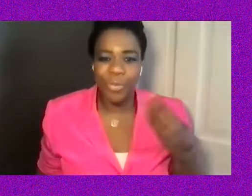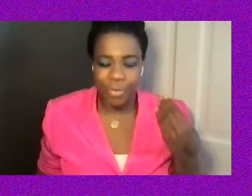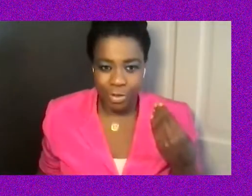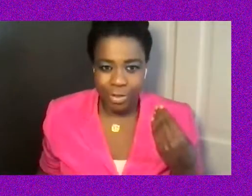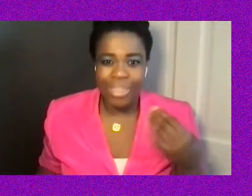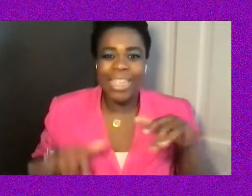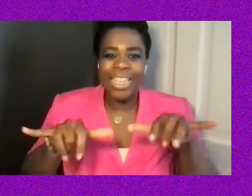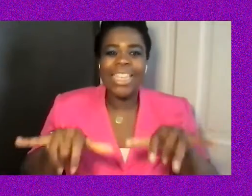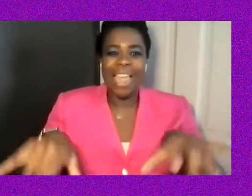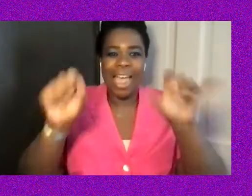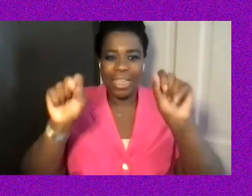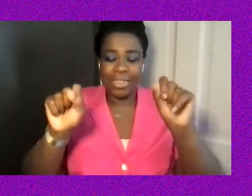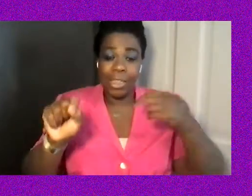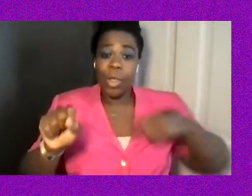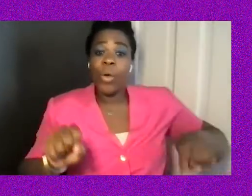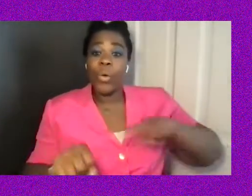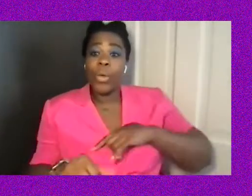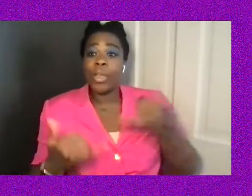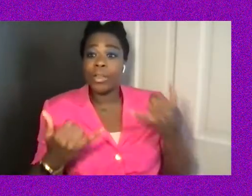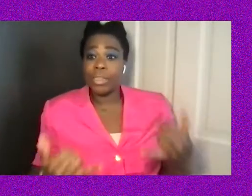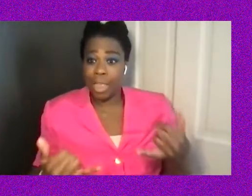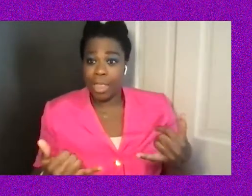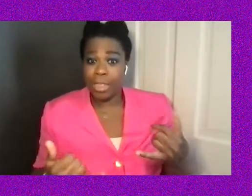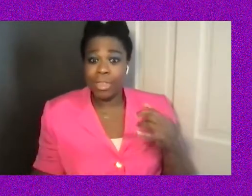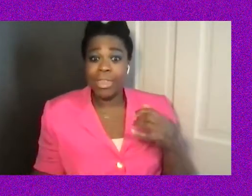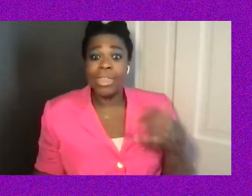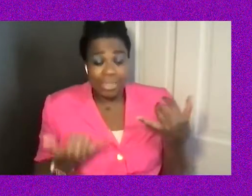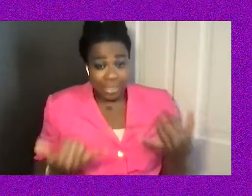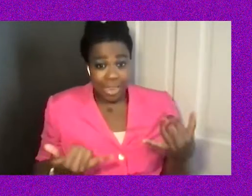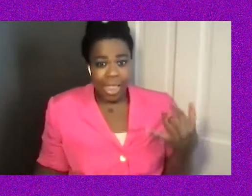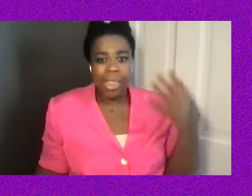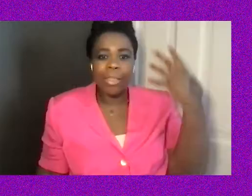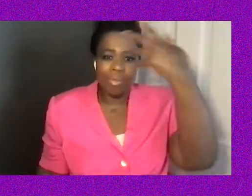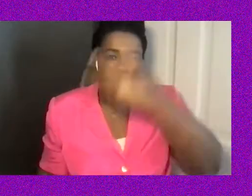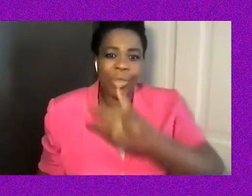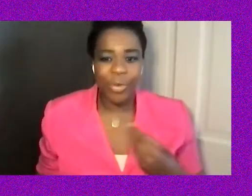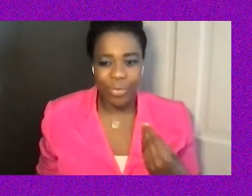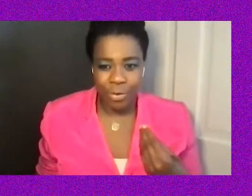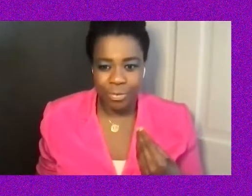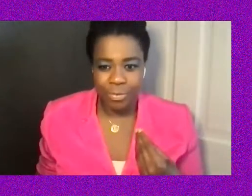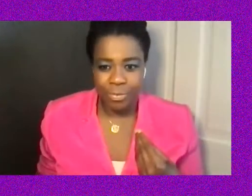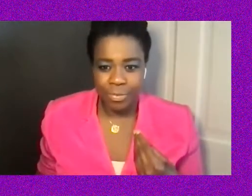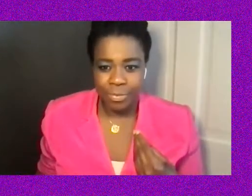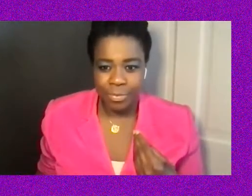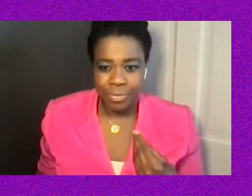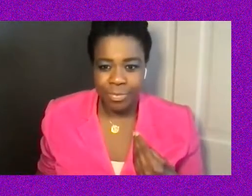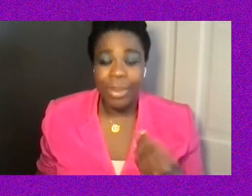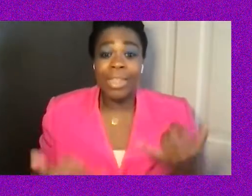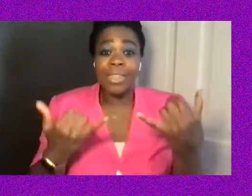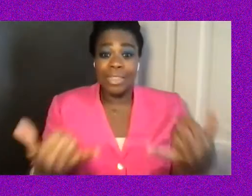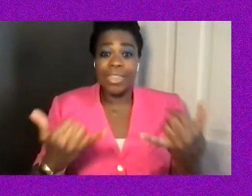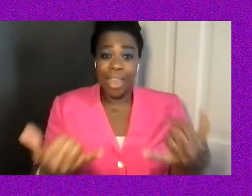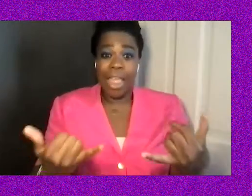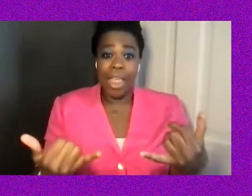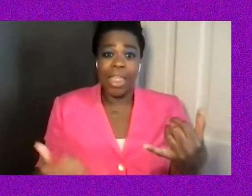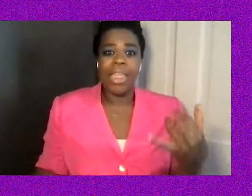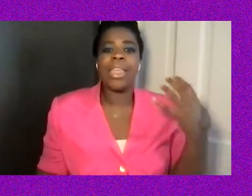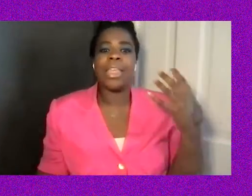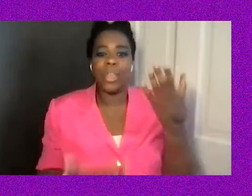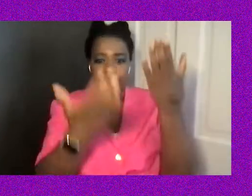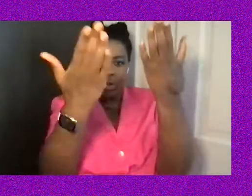bonito. Sí, somos el día de hoy y hoy es bonito.